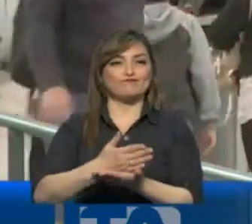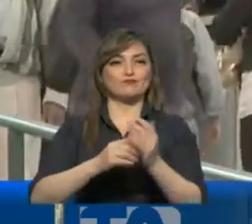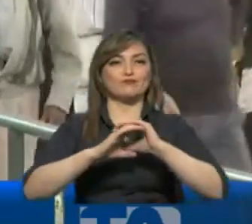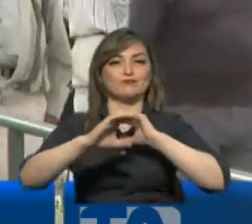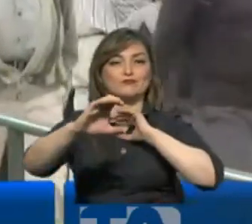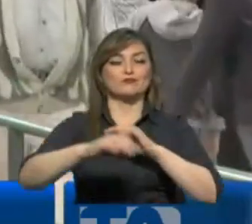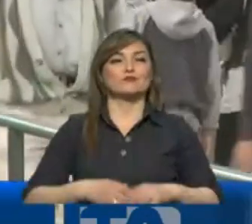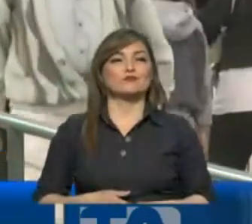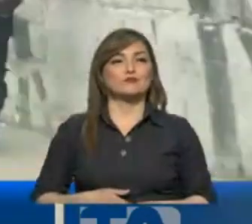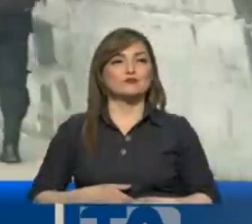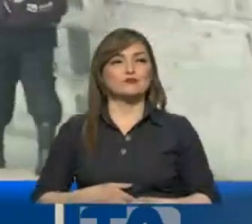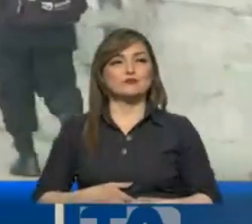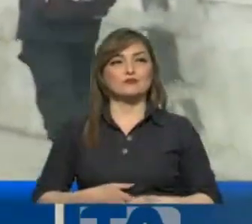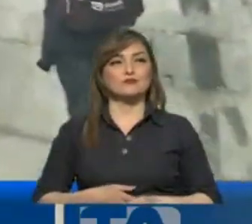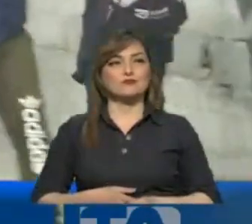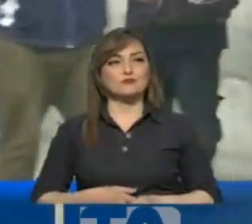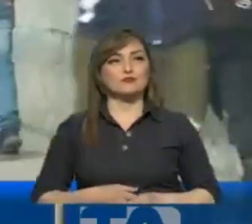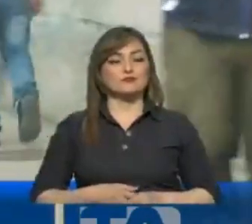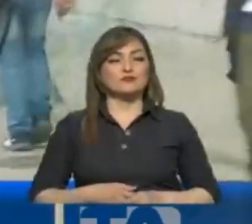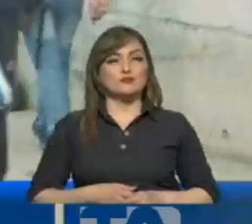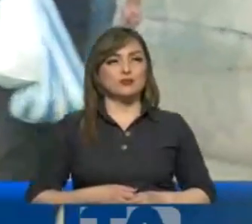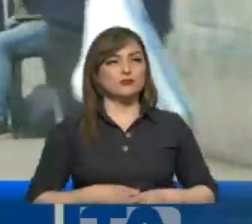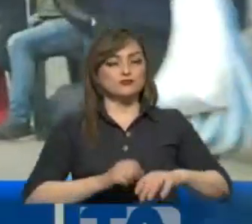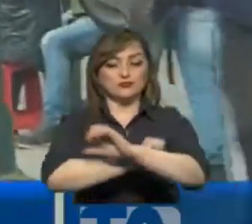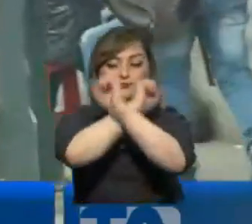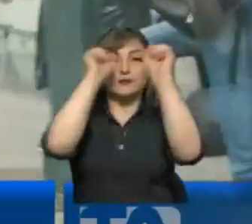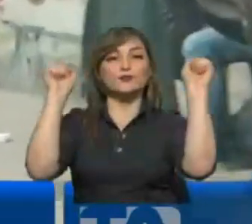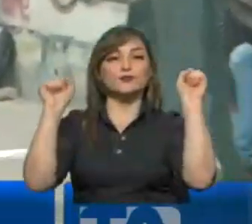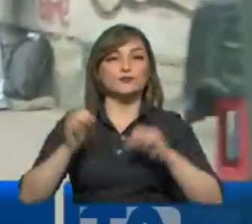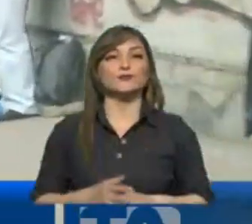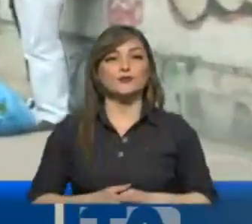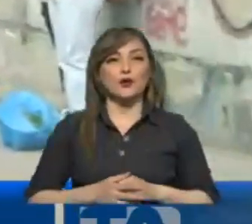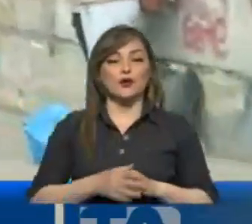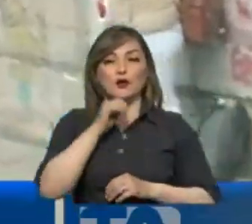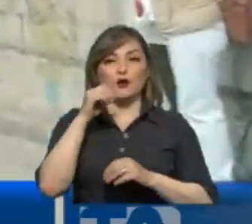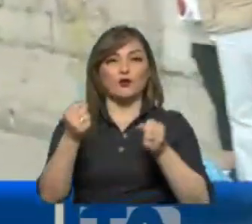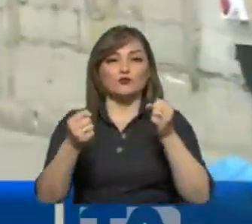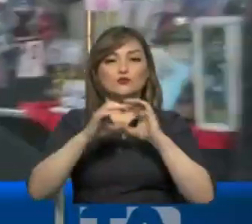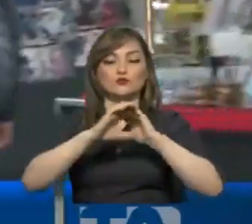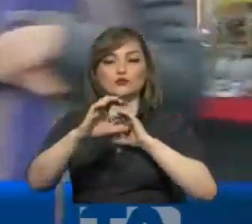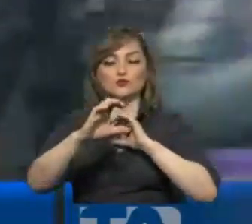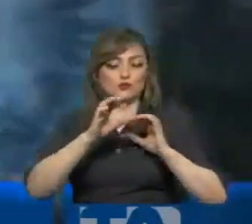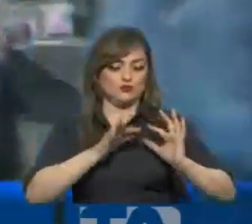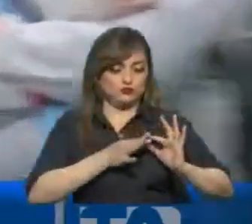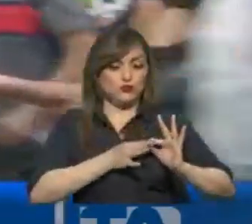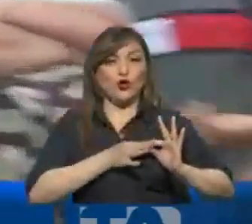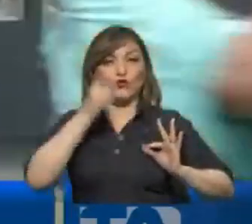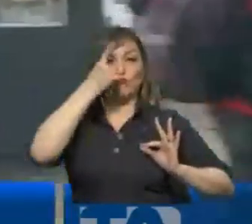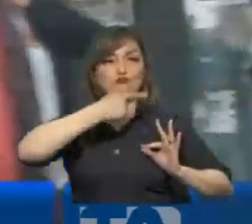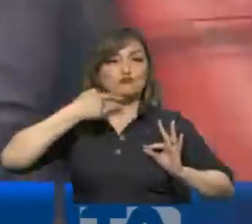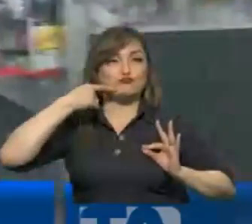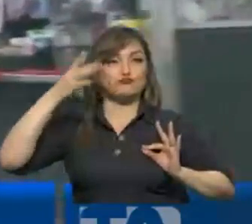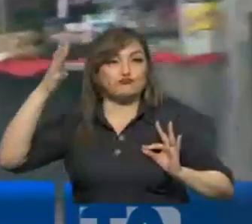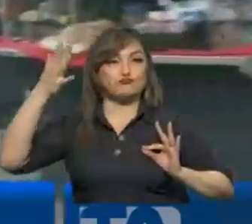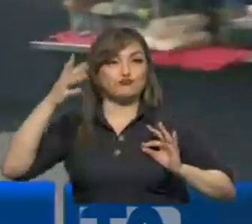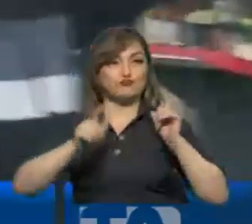del transporte público, en la mañana se pudo constatar la falta de transporte en el sector de Calderón y Carapungo, pues